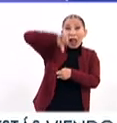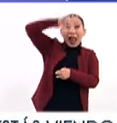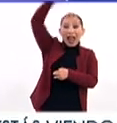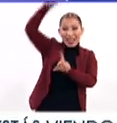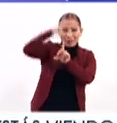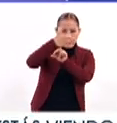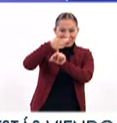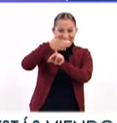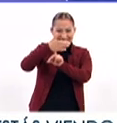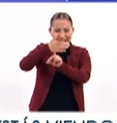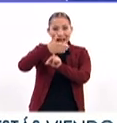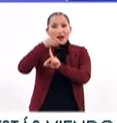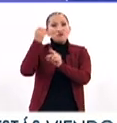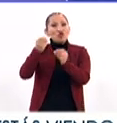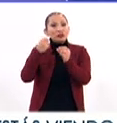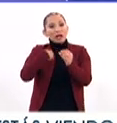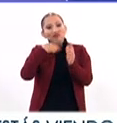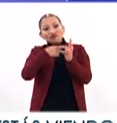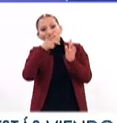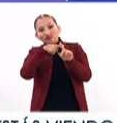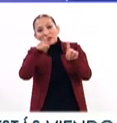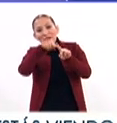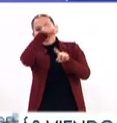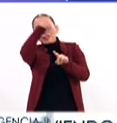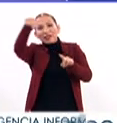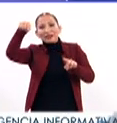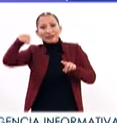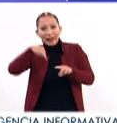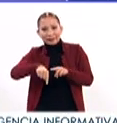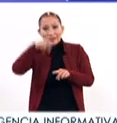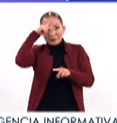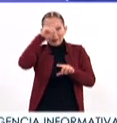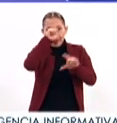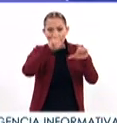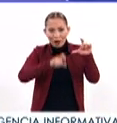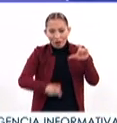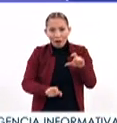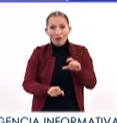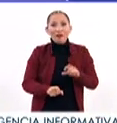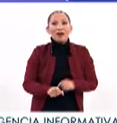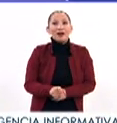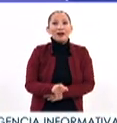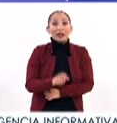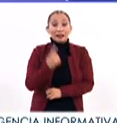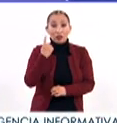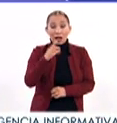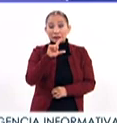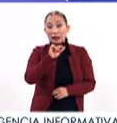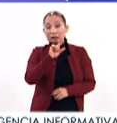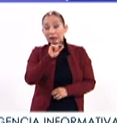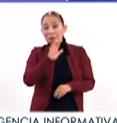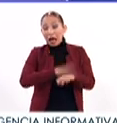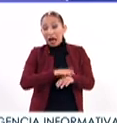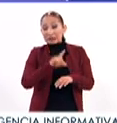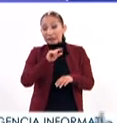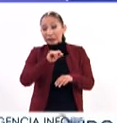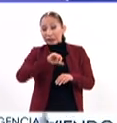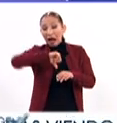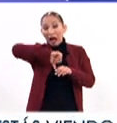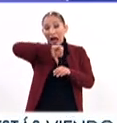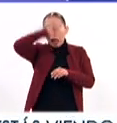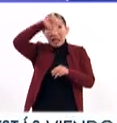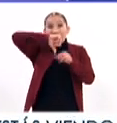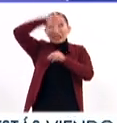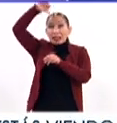banderas, de muchas de ellas representativas en nuestro país, en México, más de 70 astas que se han